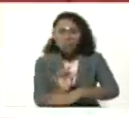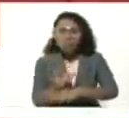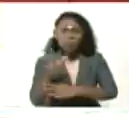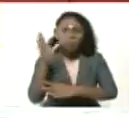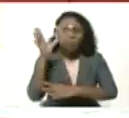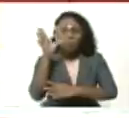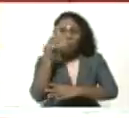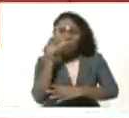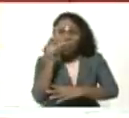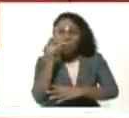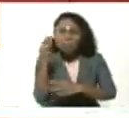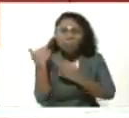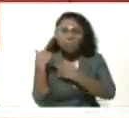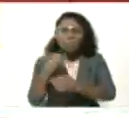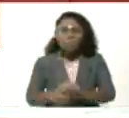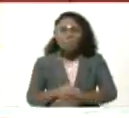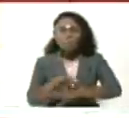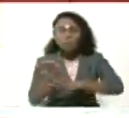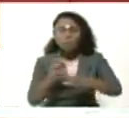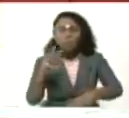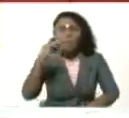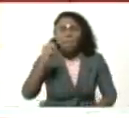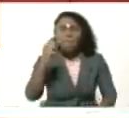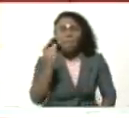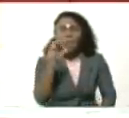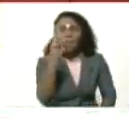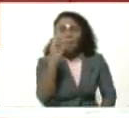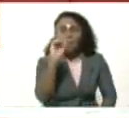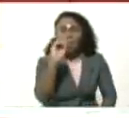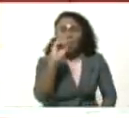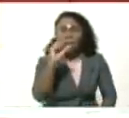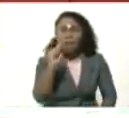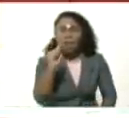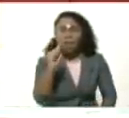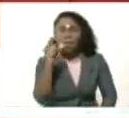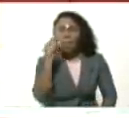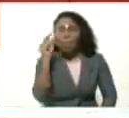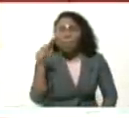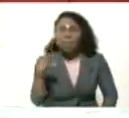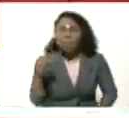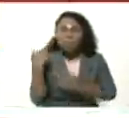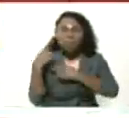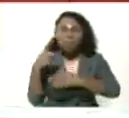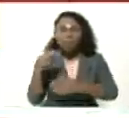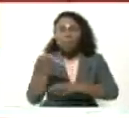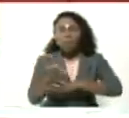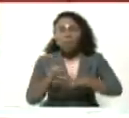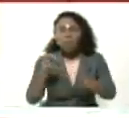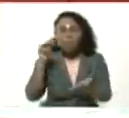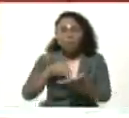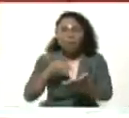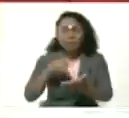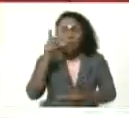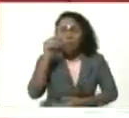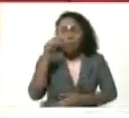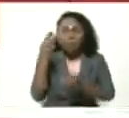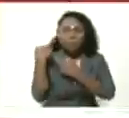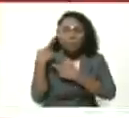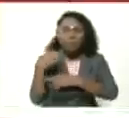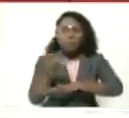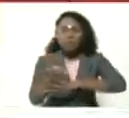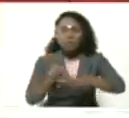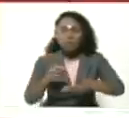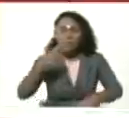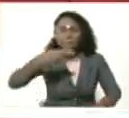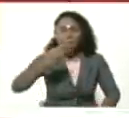Arcaya. Municipio Mauroa, José Chirinos. Municipio Miranda, Henry Hernández. Municipio